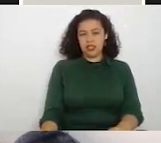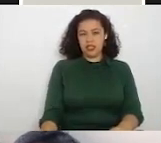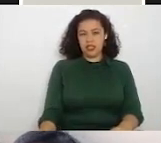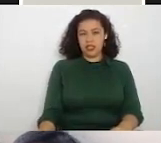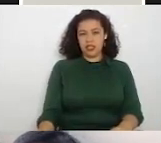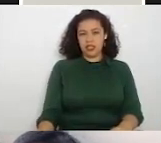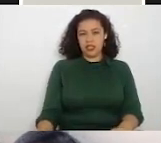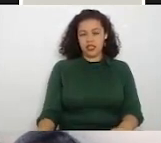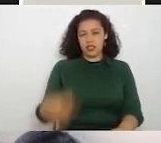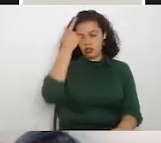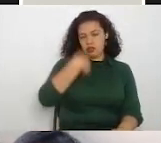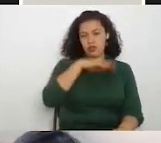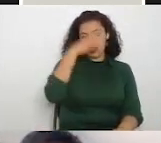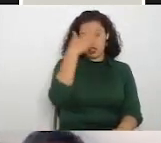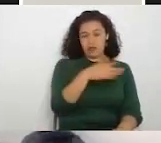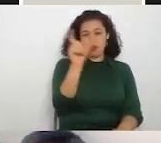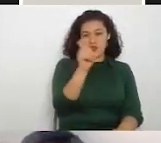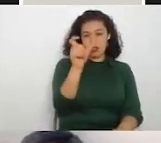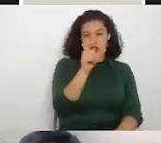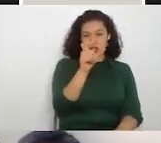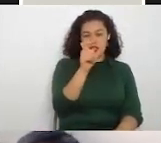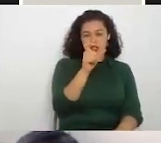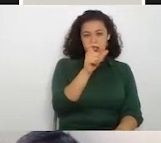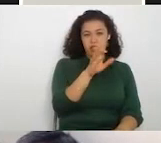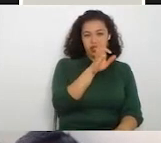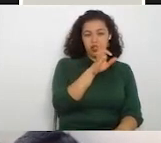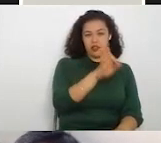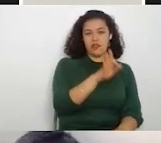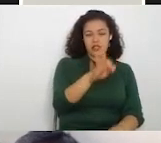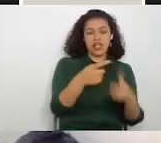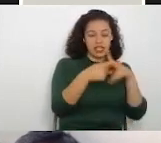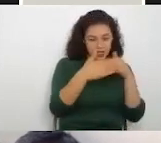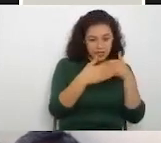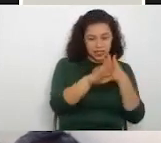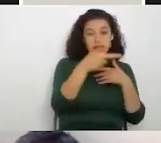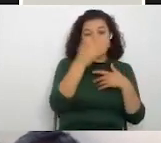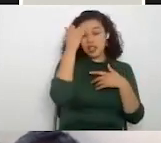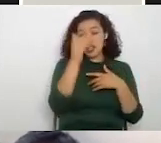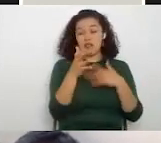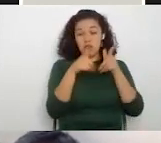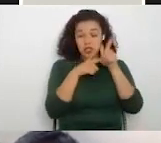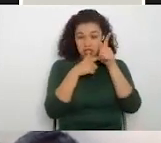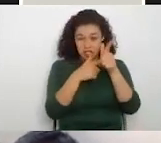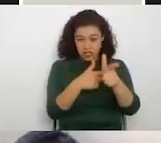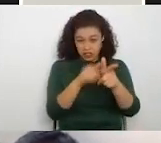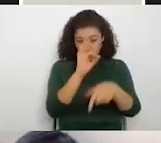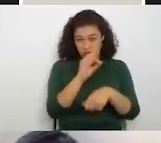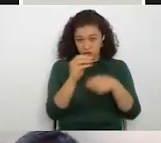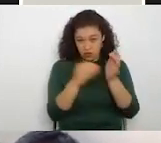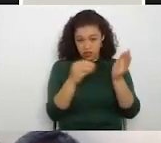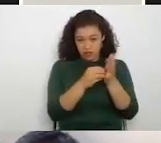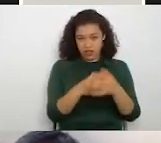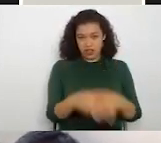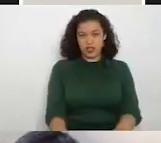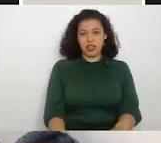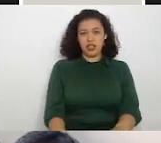de cuándo está vigente, pero no podemos definir, no podemos saber exactamente cuánto tiempo va a mantenerse vigente. Podemos decir dentro